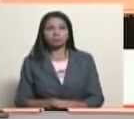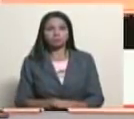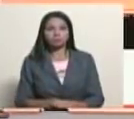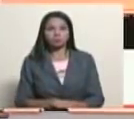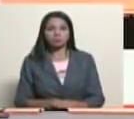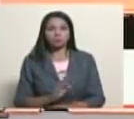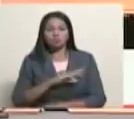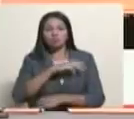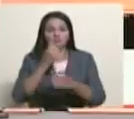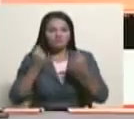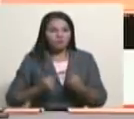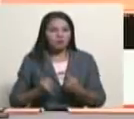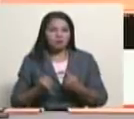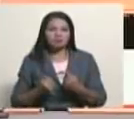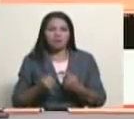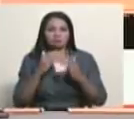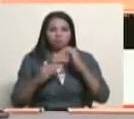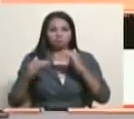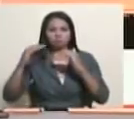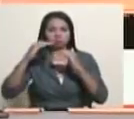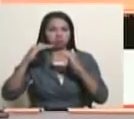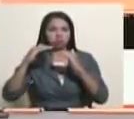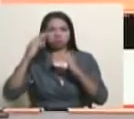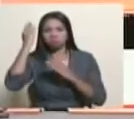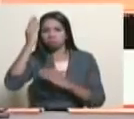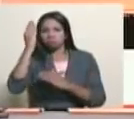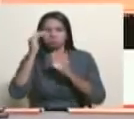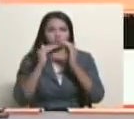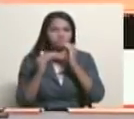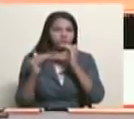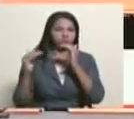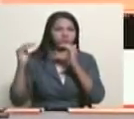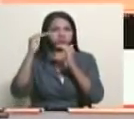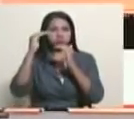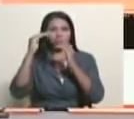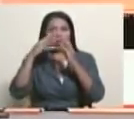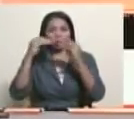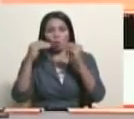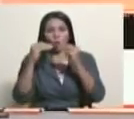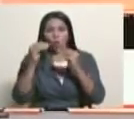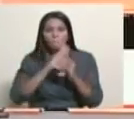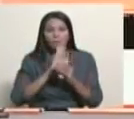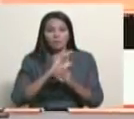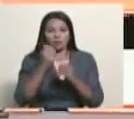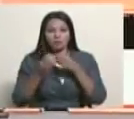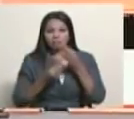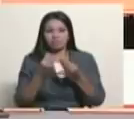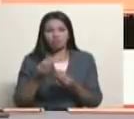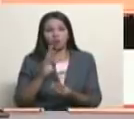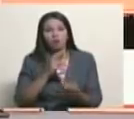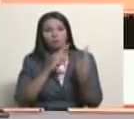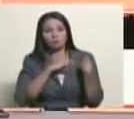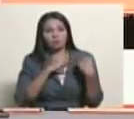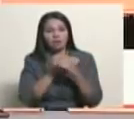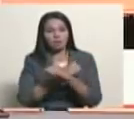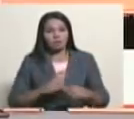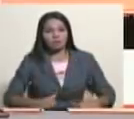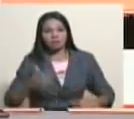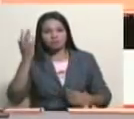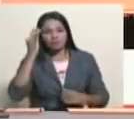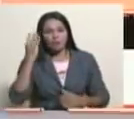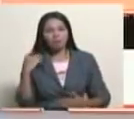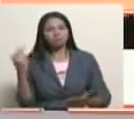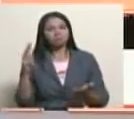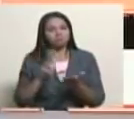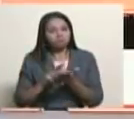superior, una conciencia superior del papel que nuestra Fuerza Armada Nacional Bolivariana sabe que tiene que